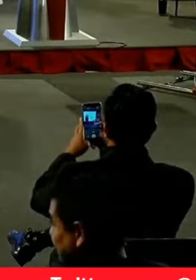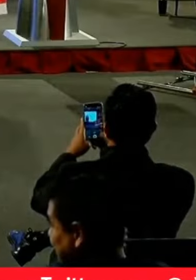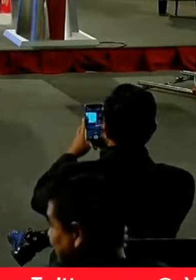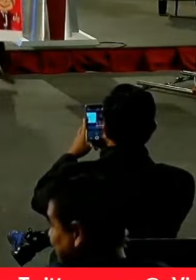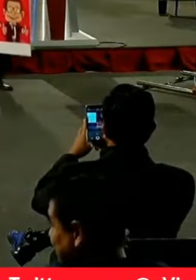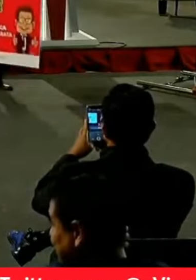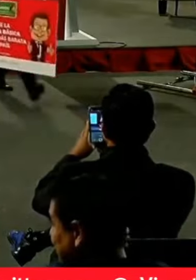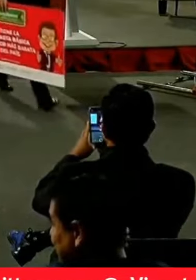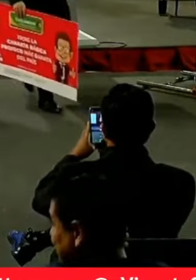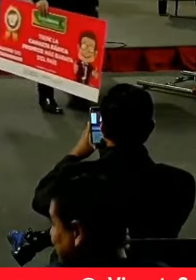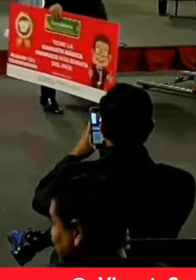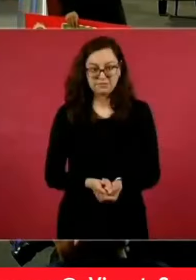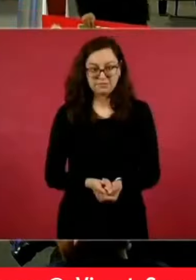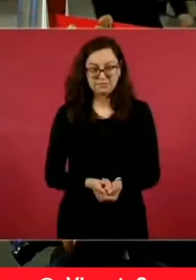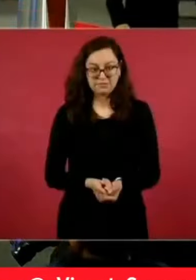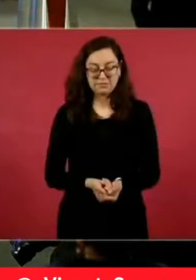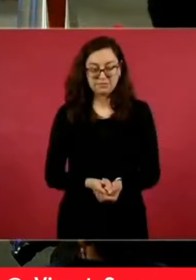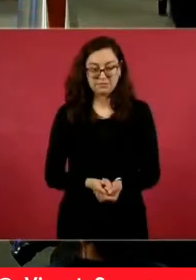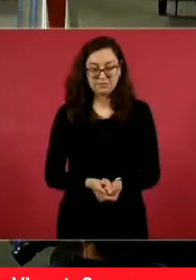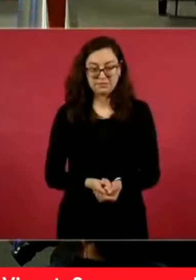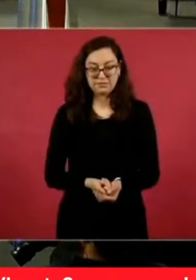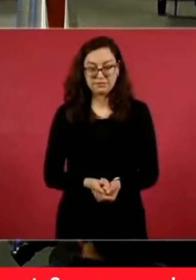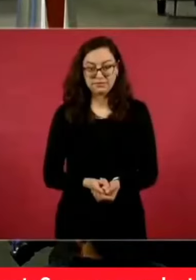gracias y